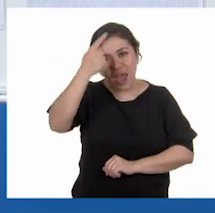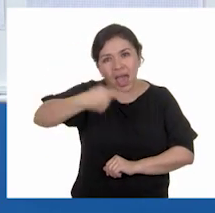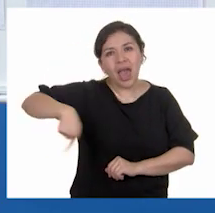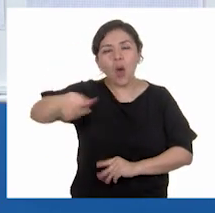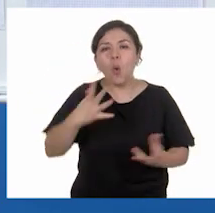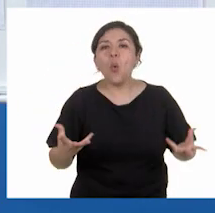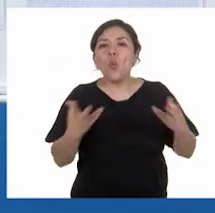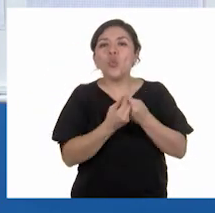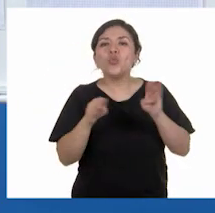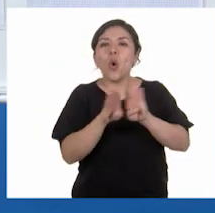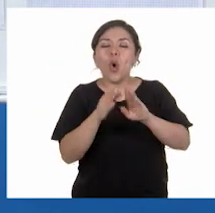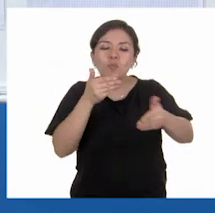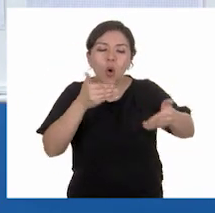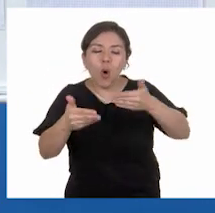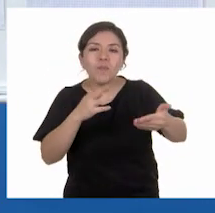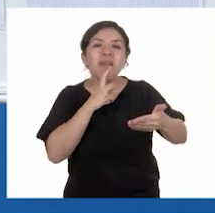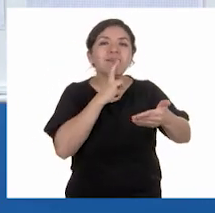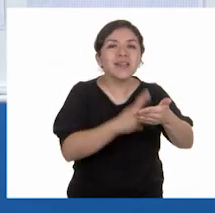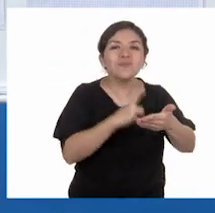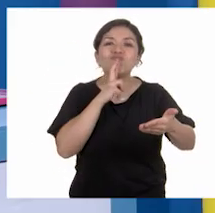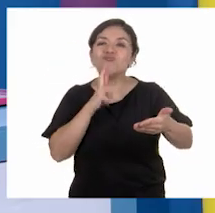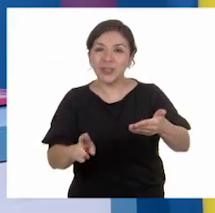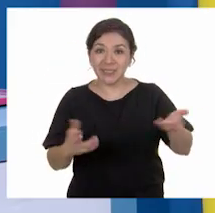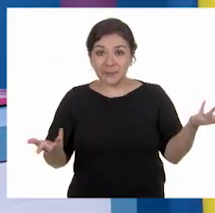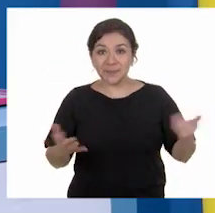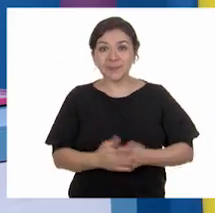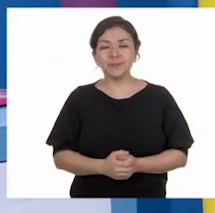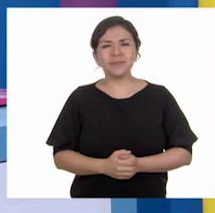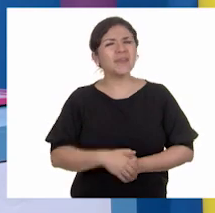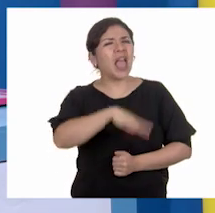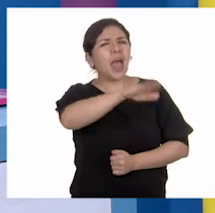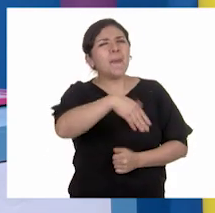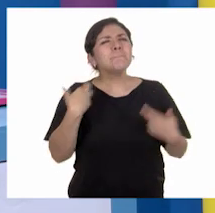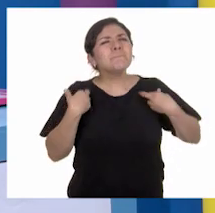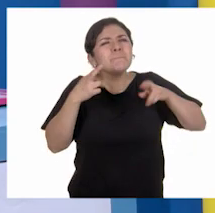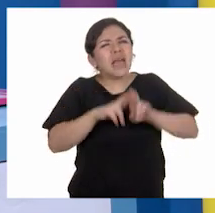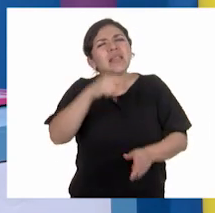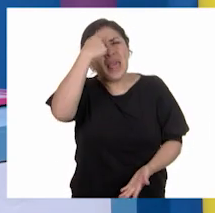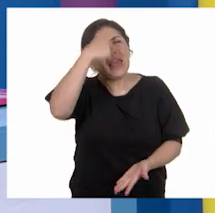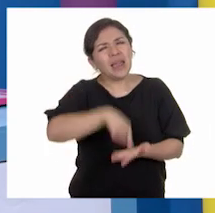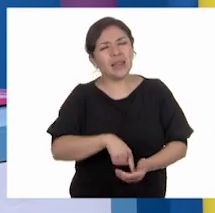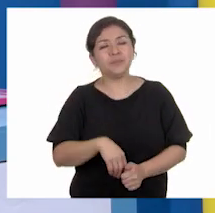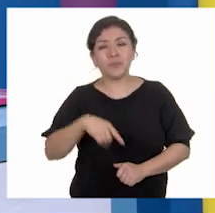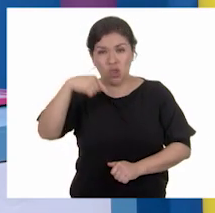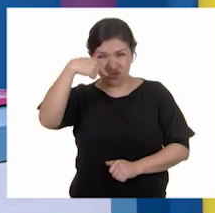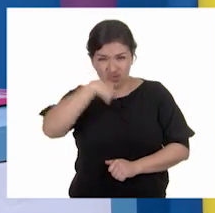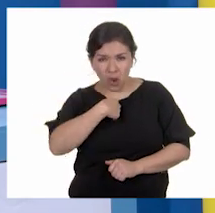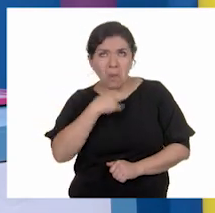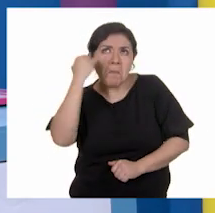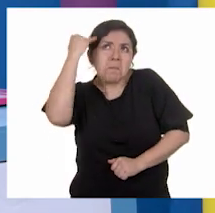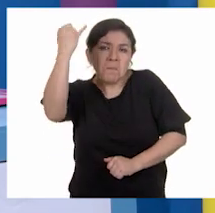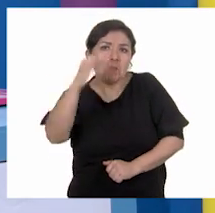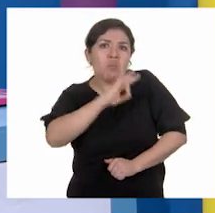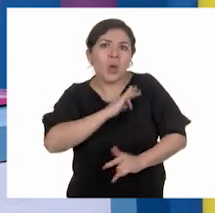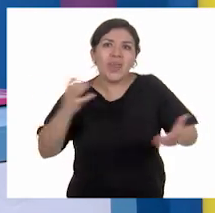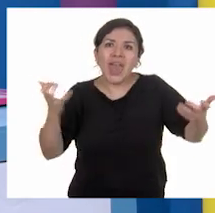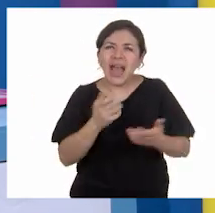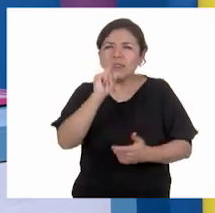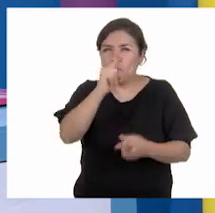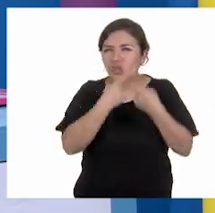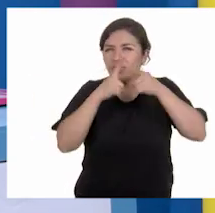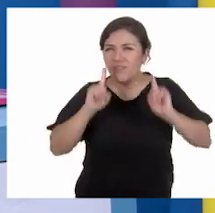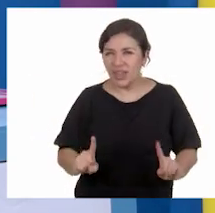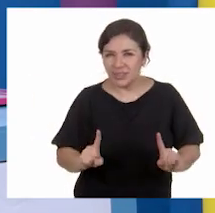que comparemos los resultados. Maestra, ¿qué cree? Dime. A mí se me ocurrió hacerlo de otra